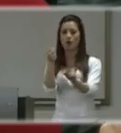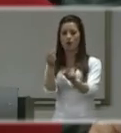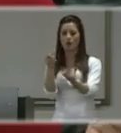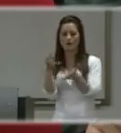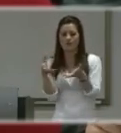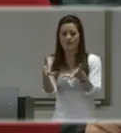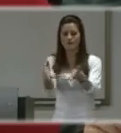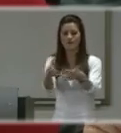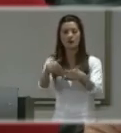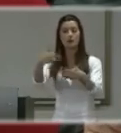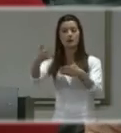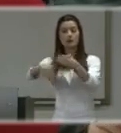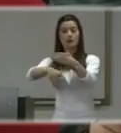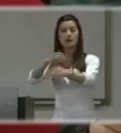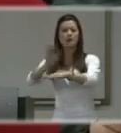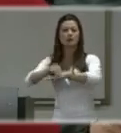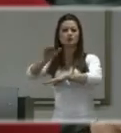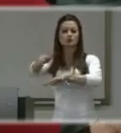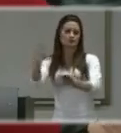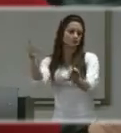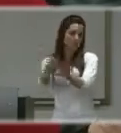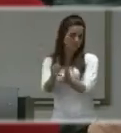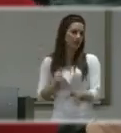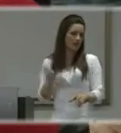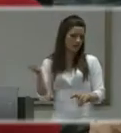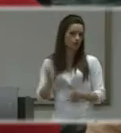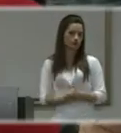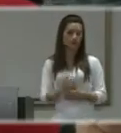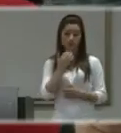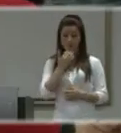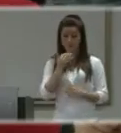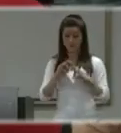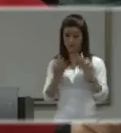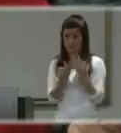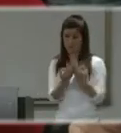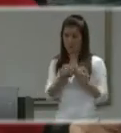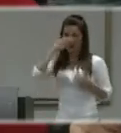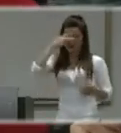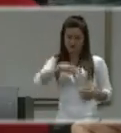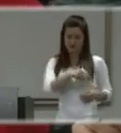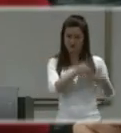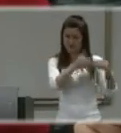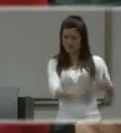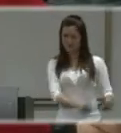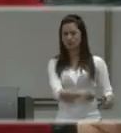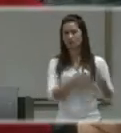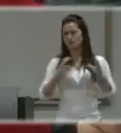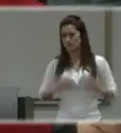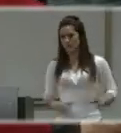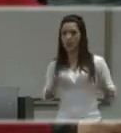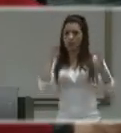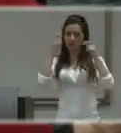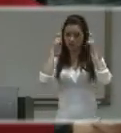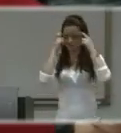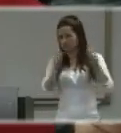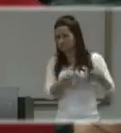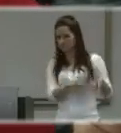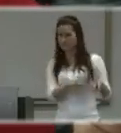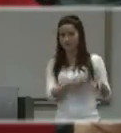cuando, sobre todo cuando una familia tiene una hija con discapacidad, sea física o intelectual, pero